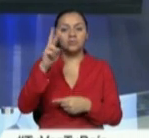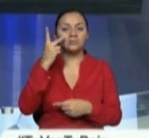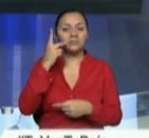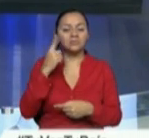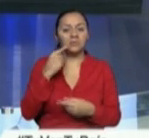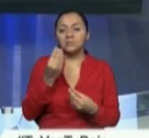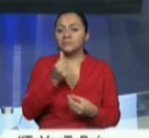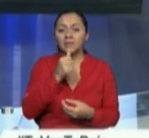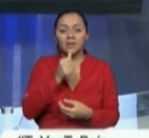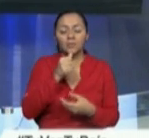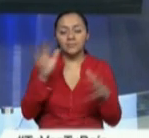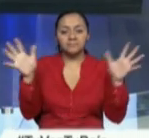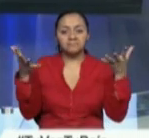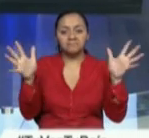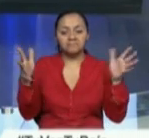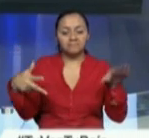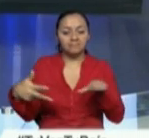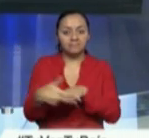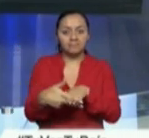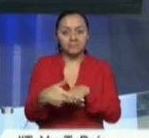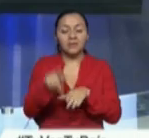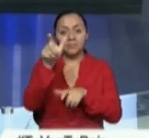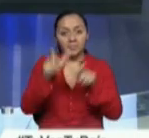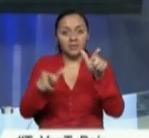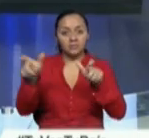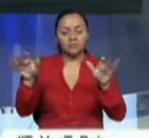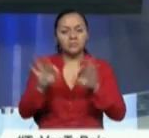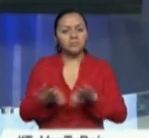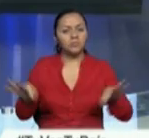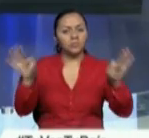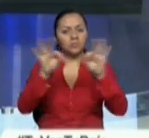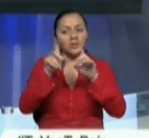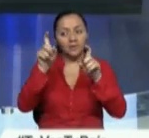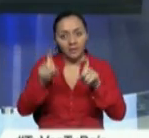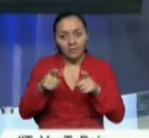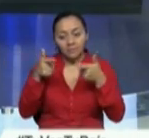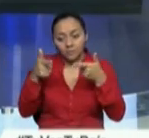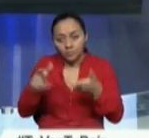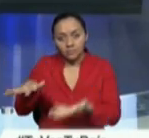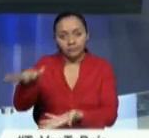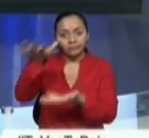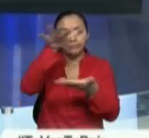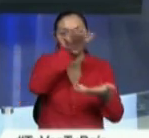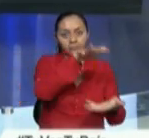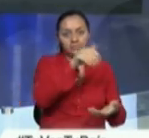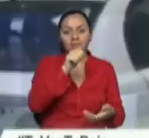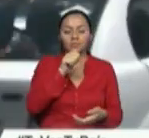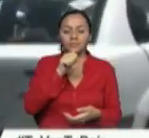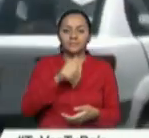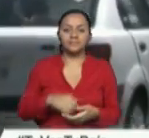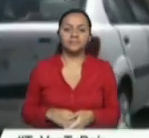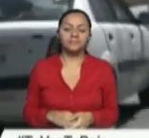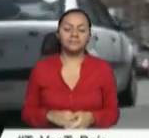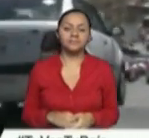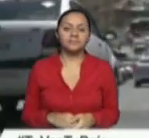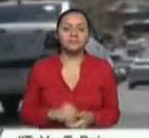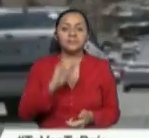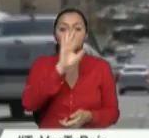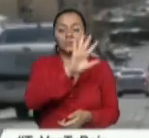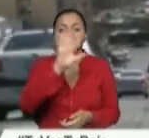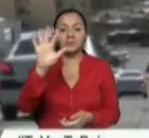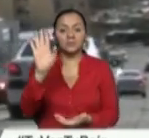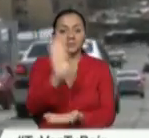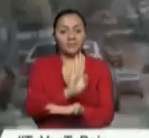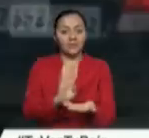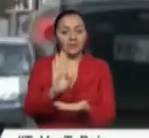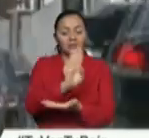agua es fundamental que la ciudadanía tome las medidas necesarias para su abastecimiento 55 barrios